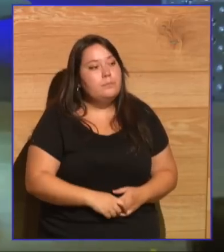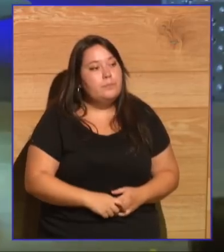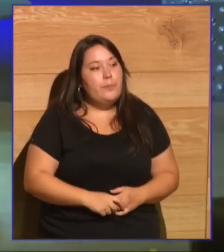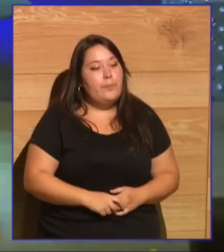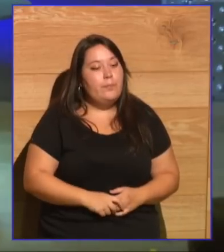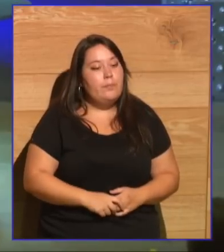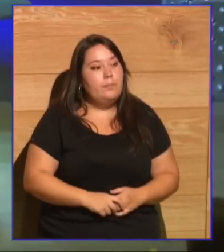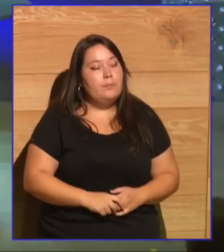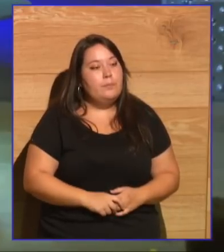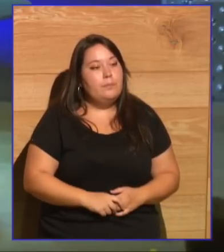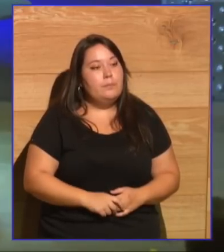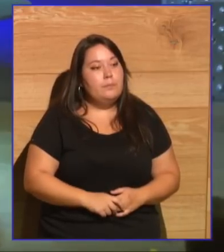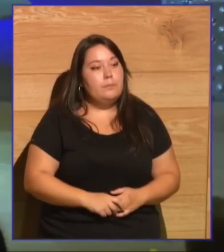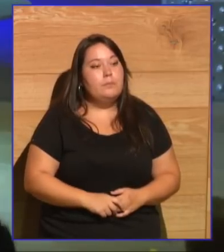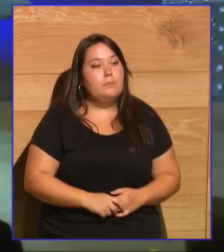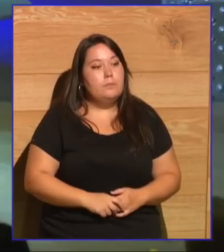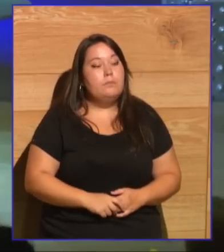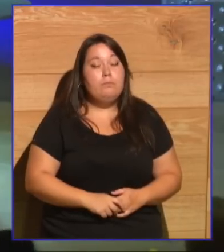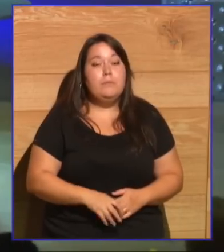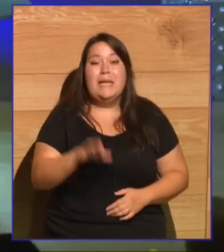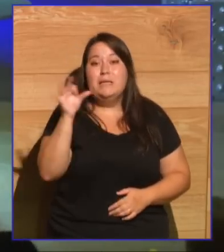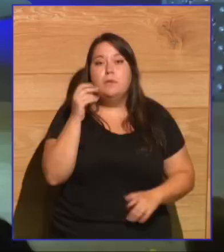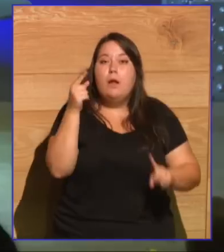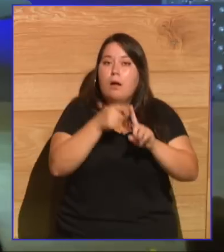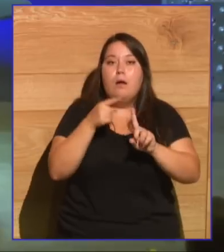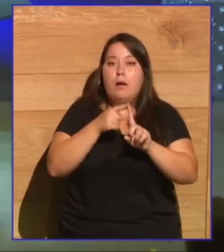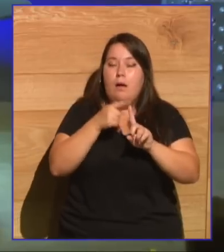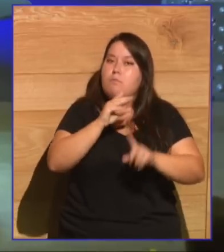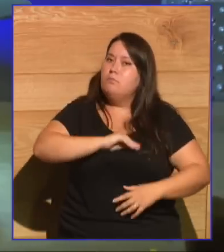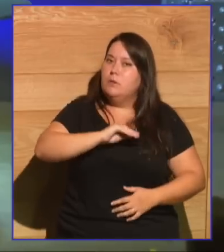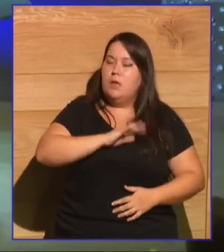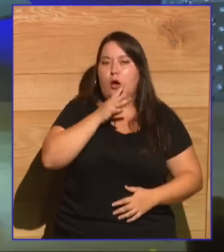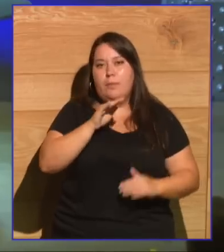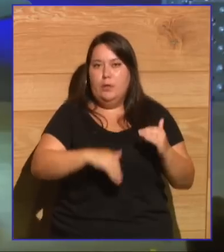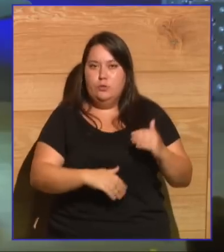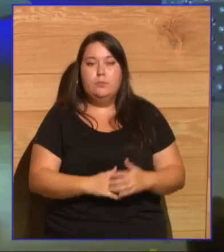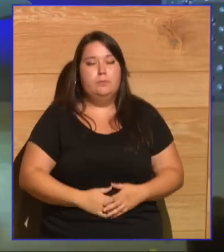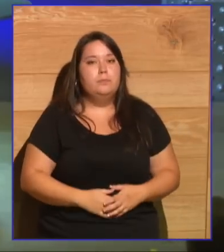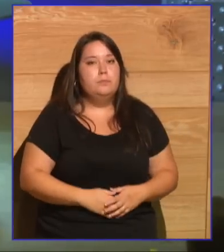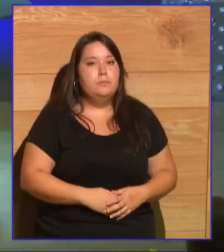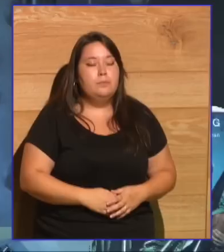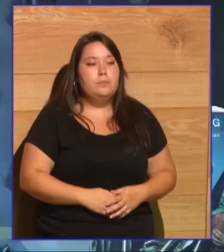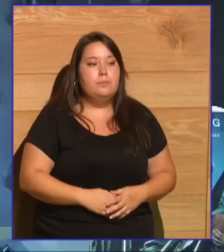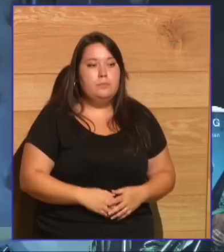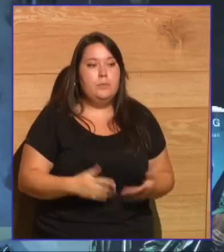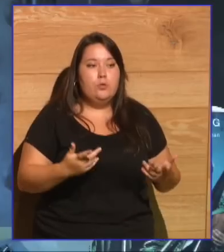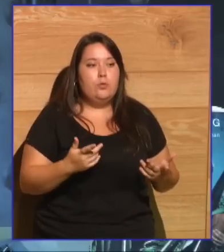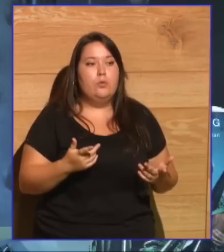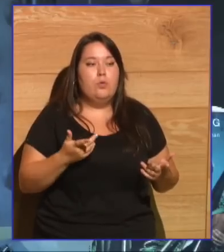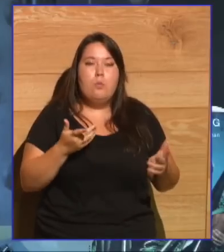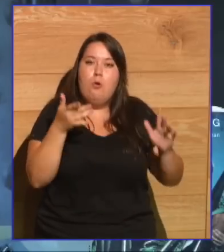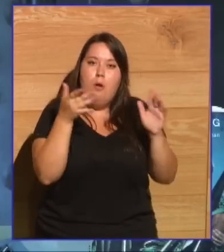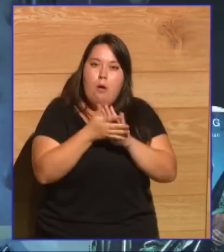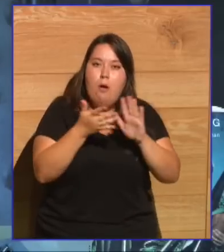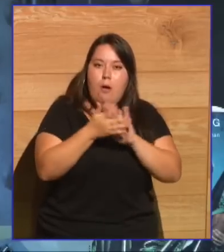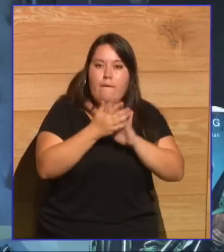eso bueno soto porque spielberg suele usarlo y solía usarlo ahora menos pero pero es un tío con tal creatividad narrativa y visual que